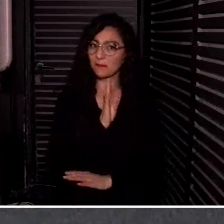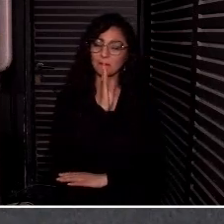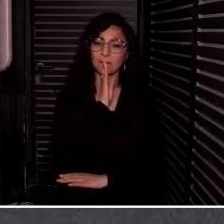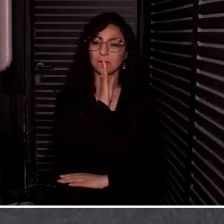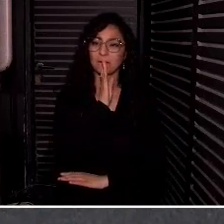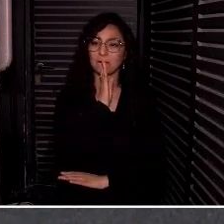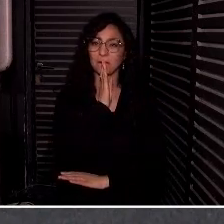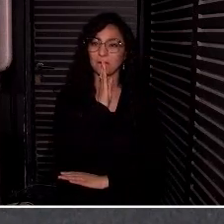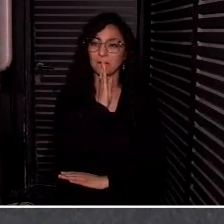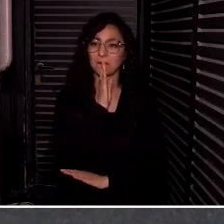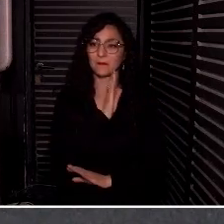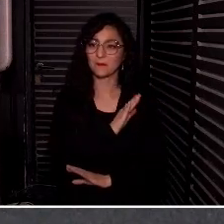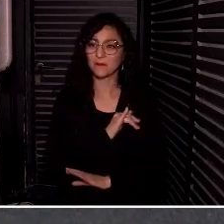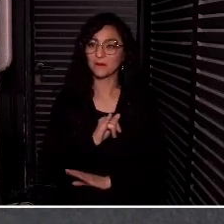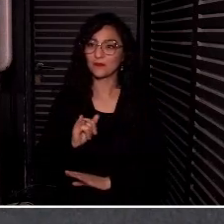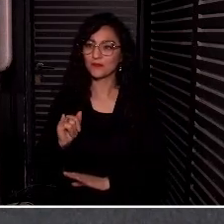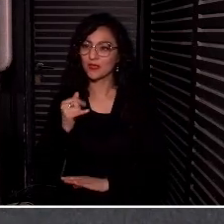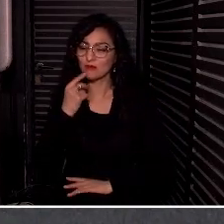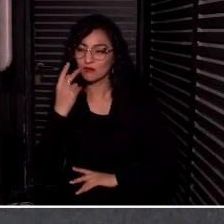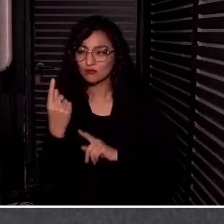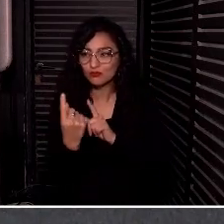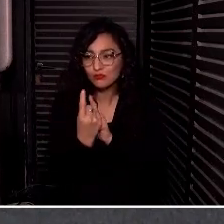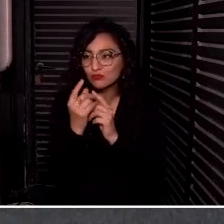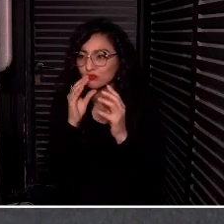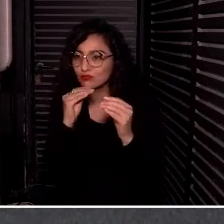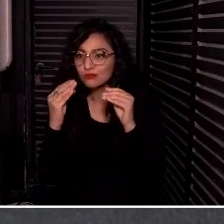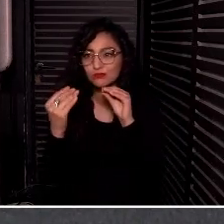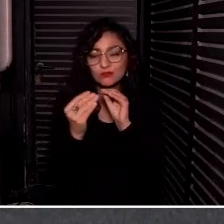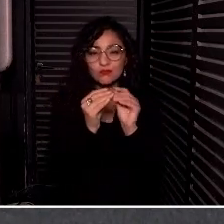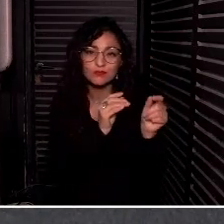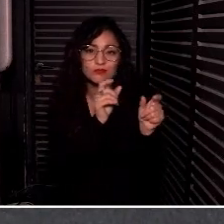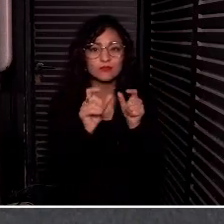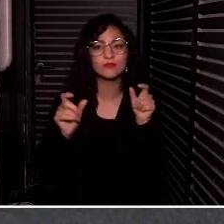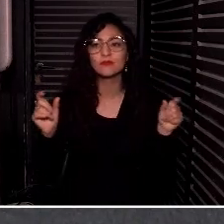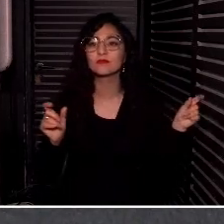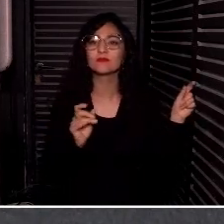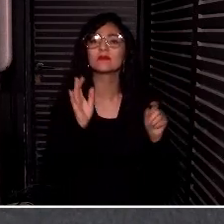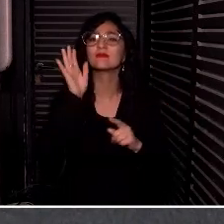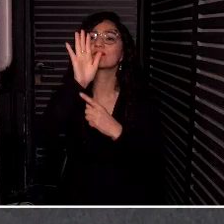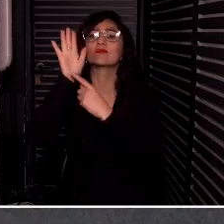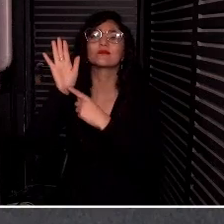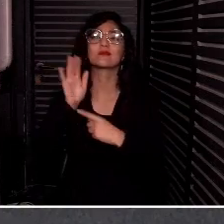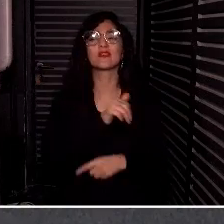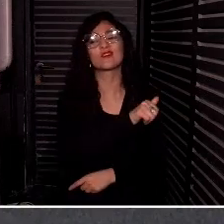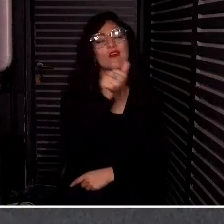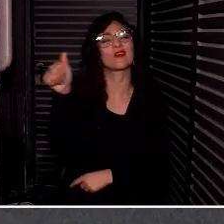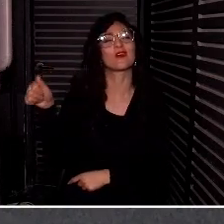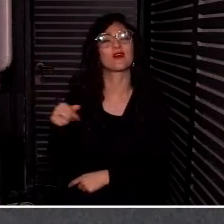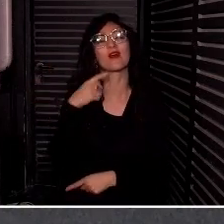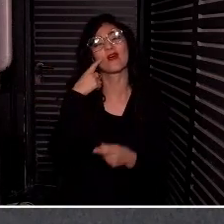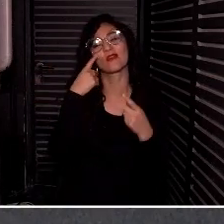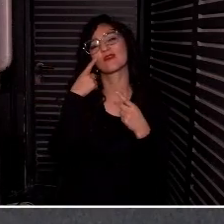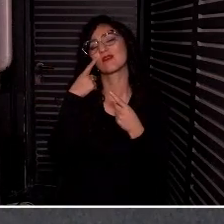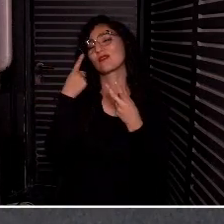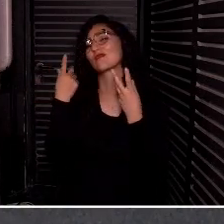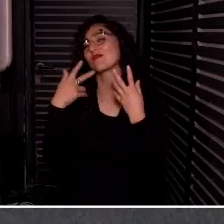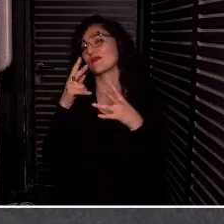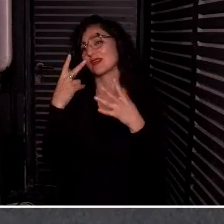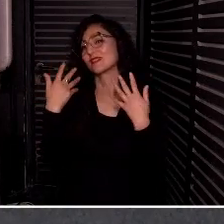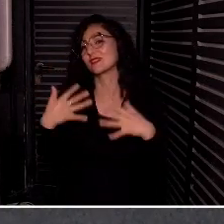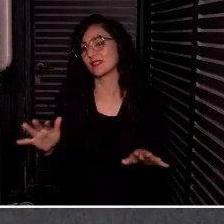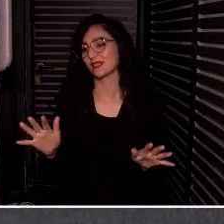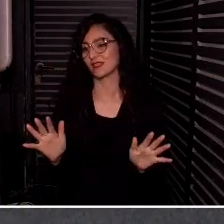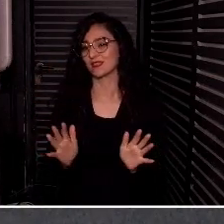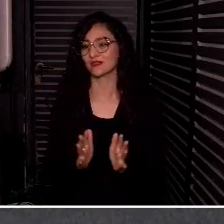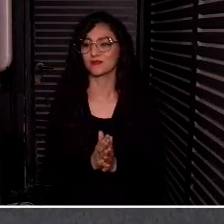responde no y cuando uno empieza a hablar de personajes o les muestra los clips todos han visto telenovela en algún momento sí